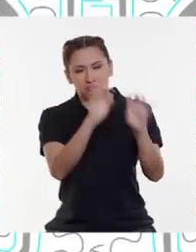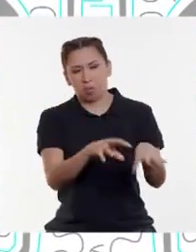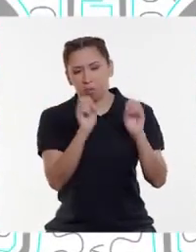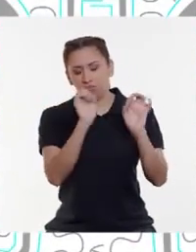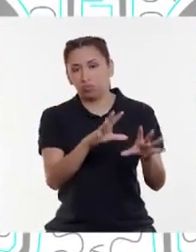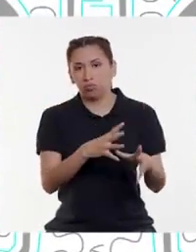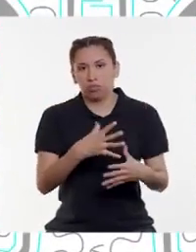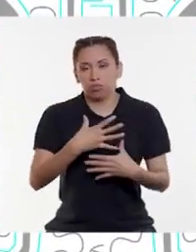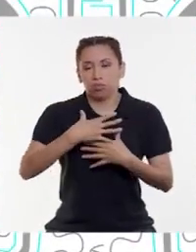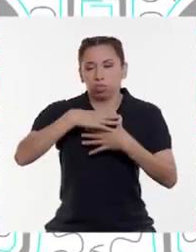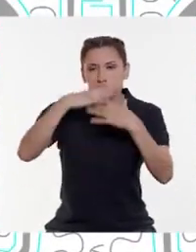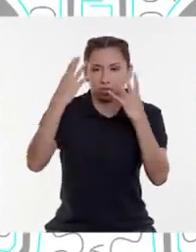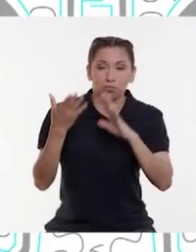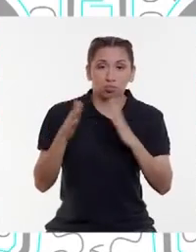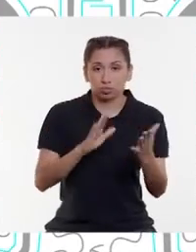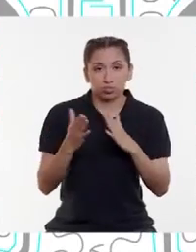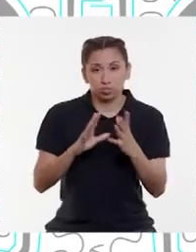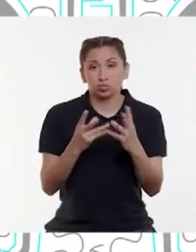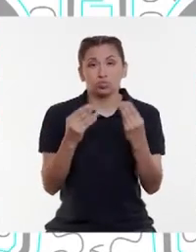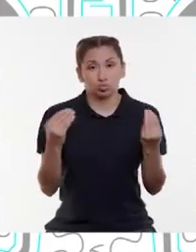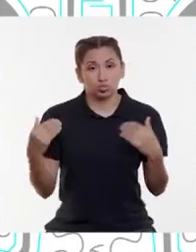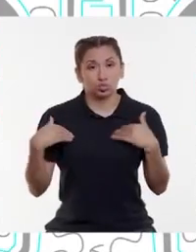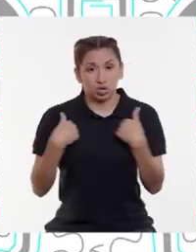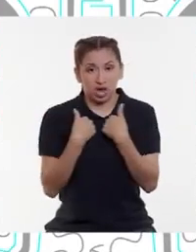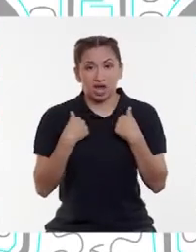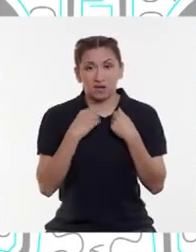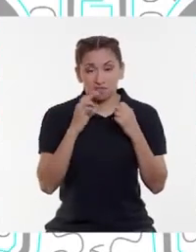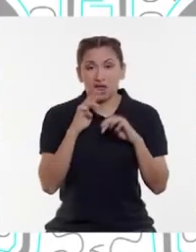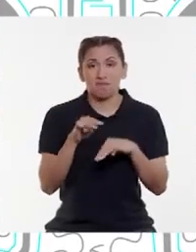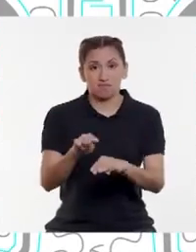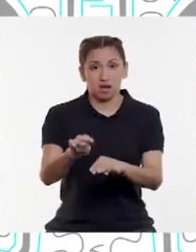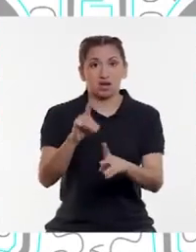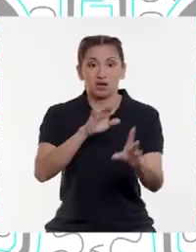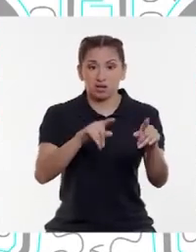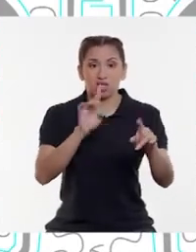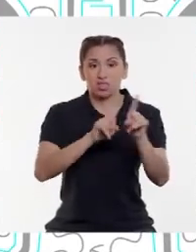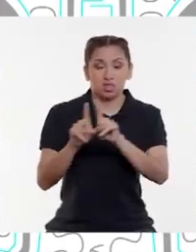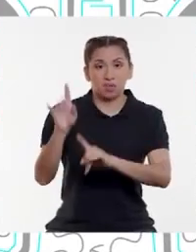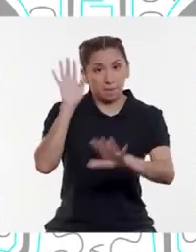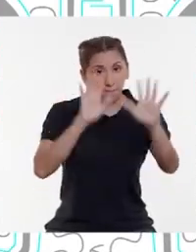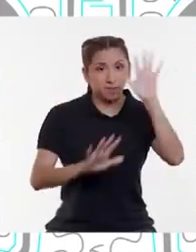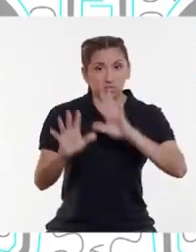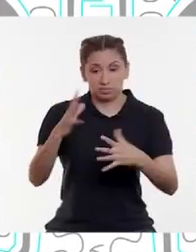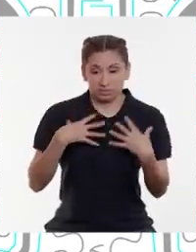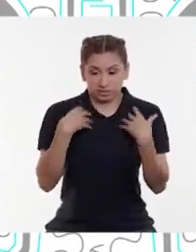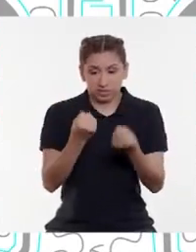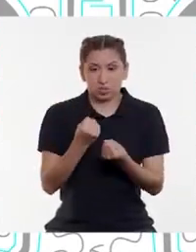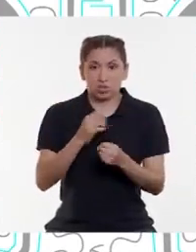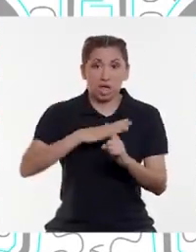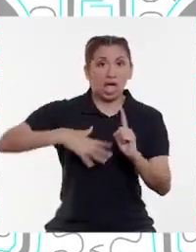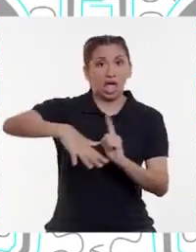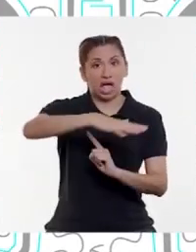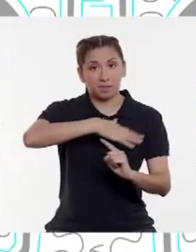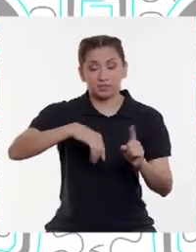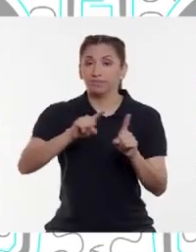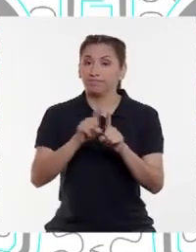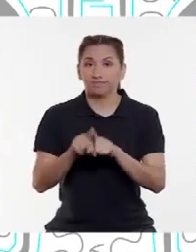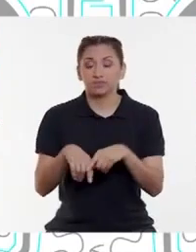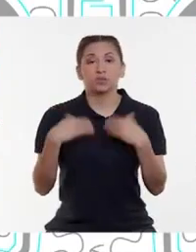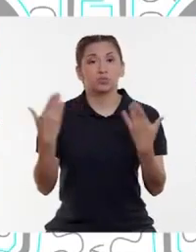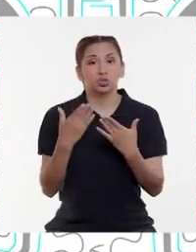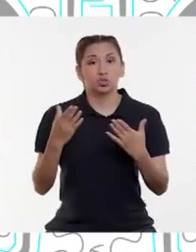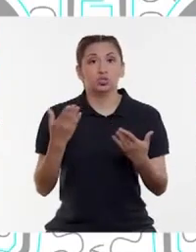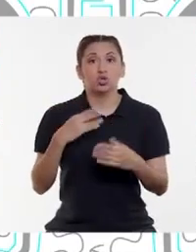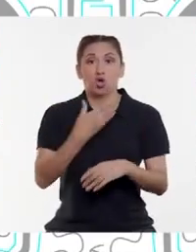en nuestros negocios, estaríamos contribuyendo de cierta manera a dañar nuestra salud y el ambiente también. Por esa razón,